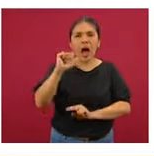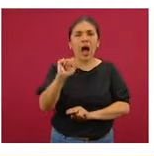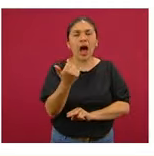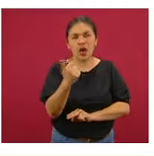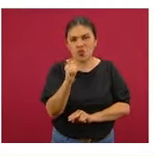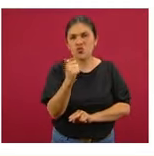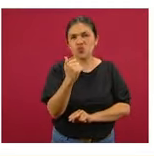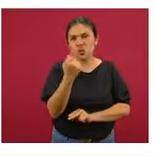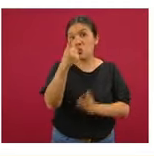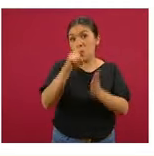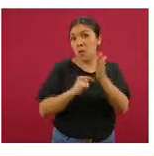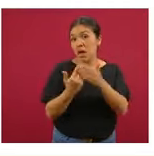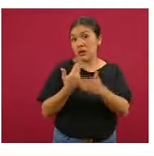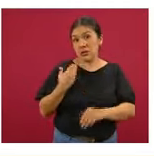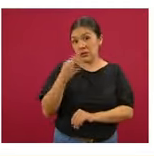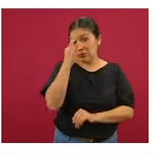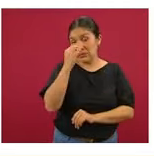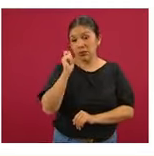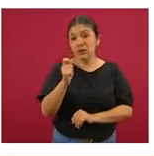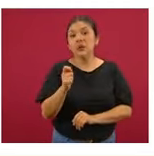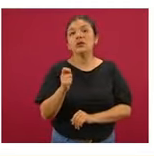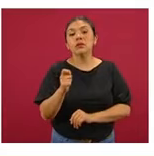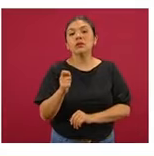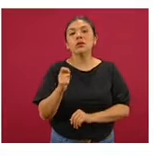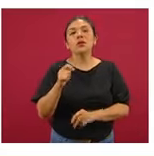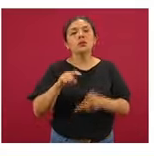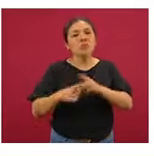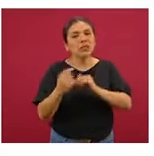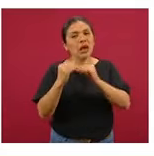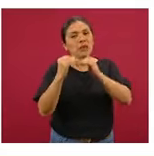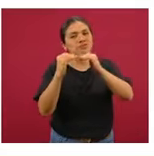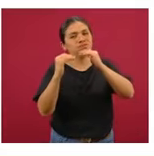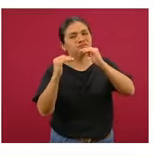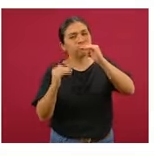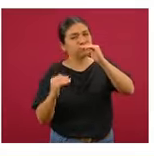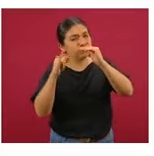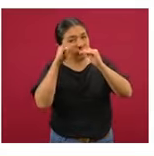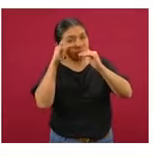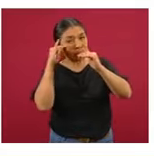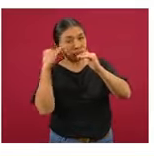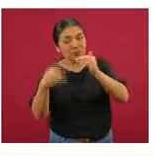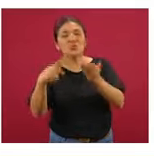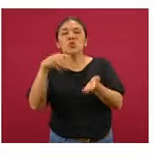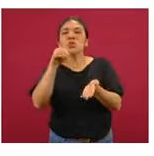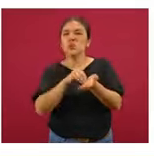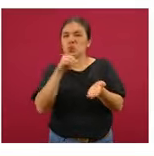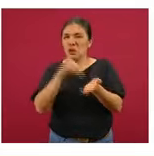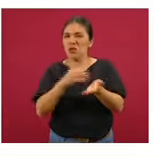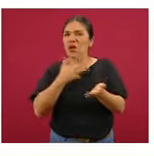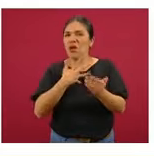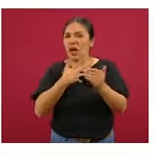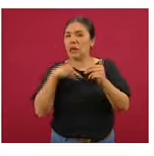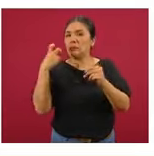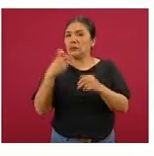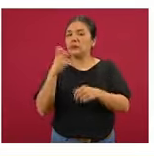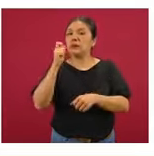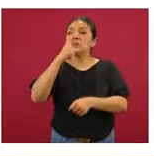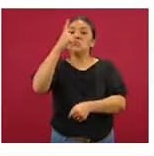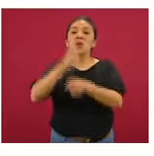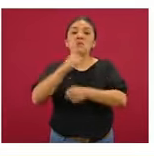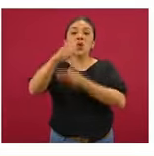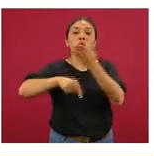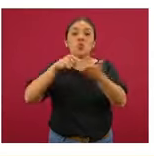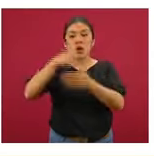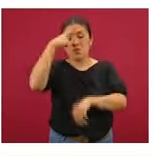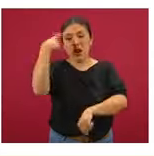decir, hace un mes, un descenso ligero, pero que todavía lo pone, aún con su descenso, lo pone en el primer lugar